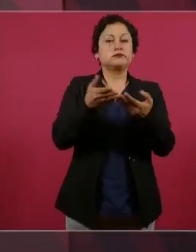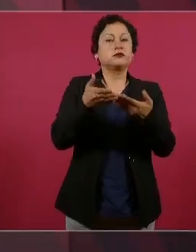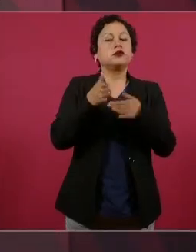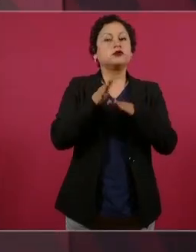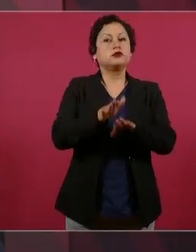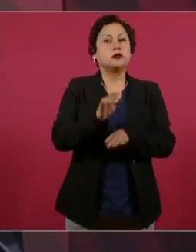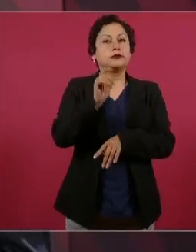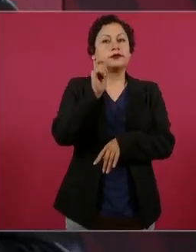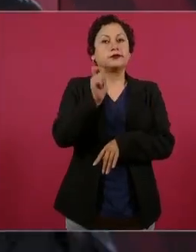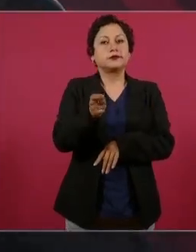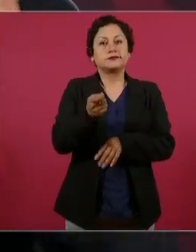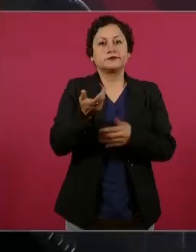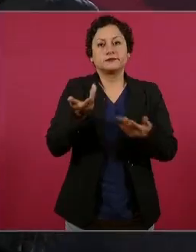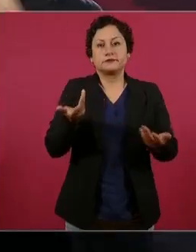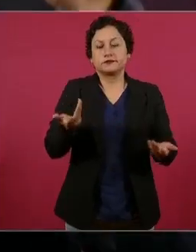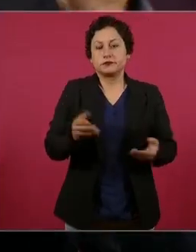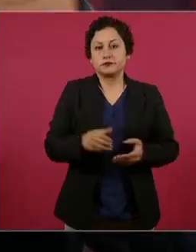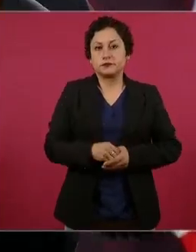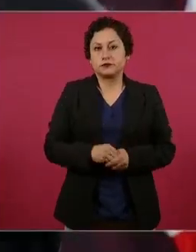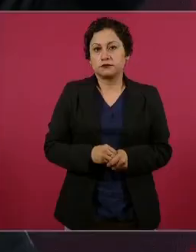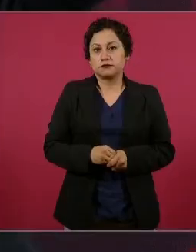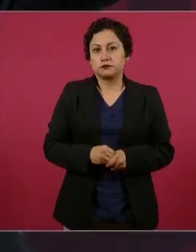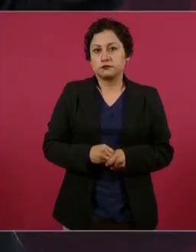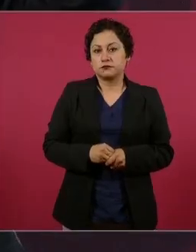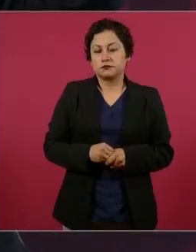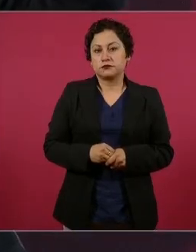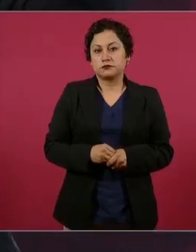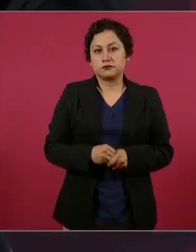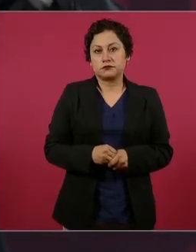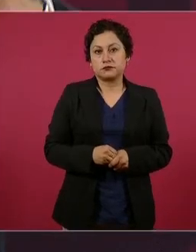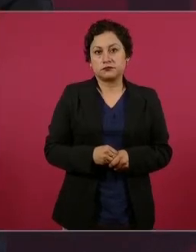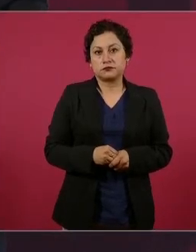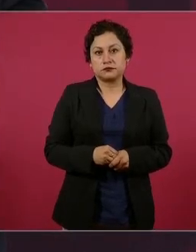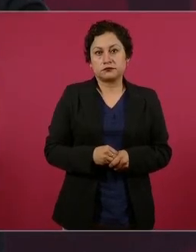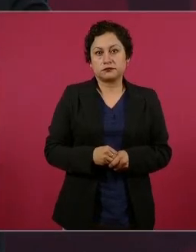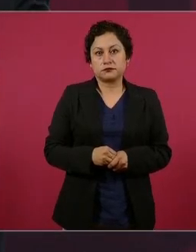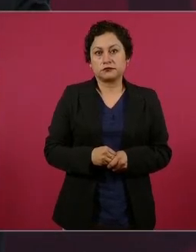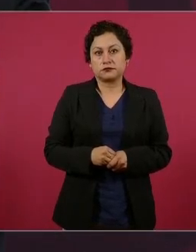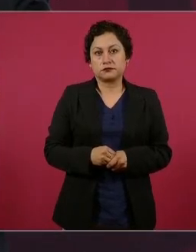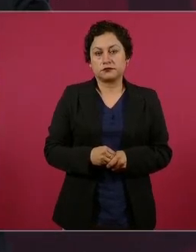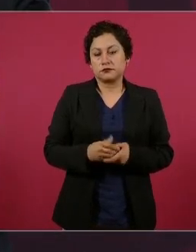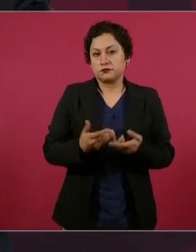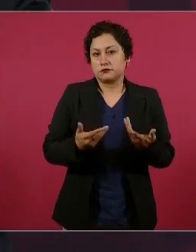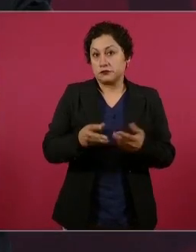pues no todo, porque pues saquearon mucho,